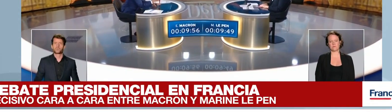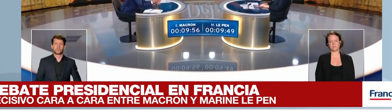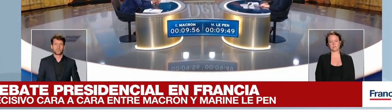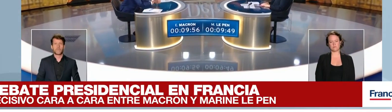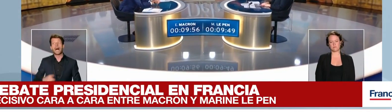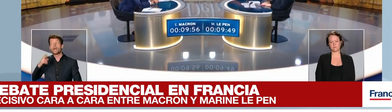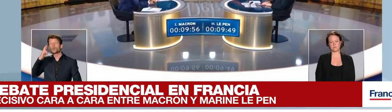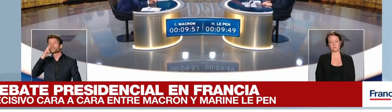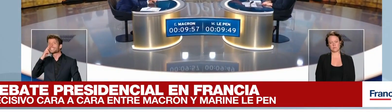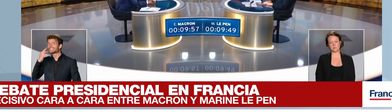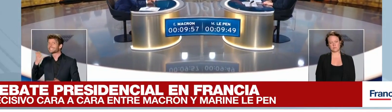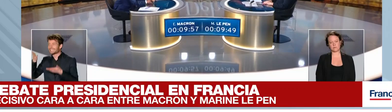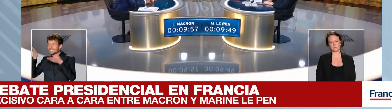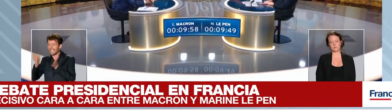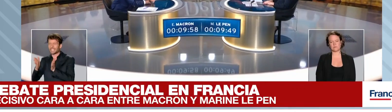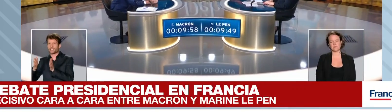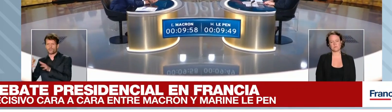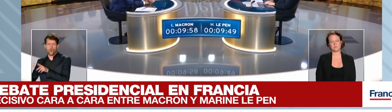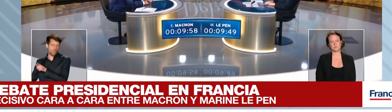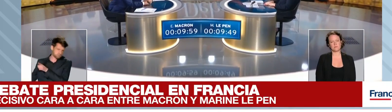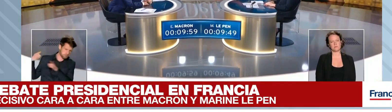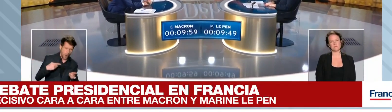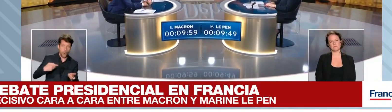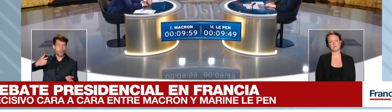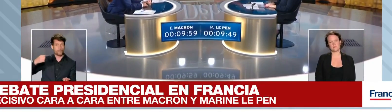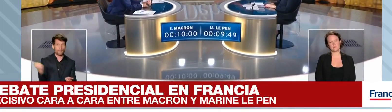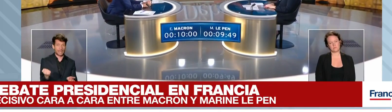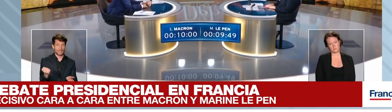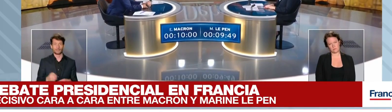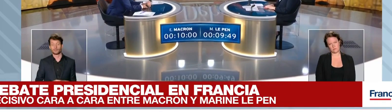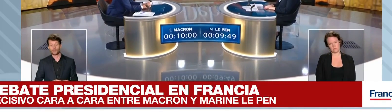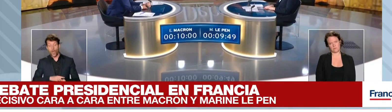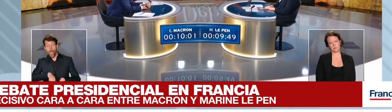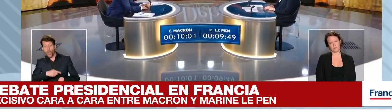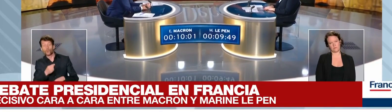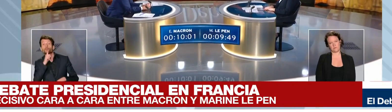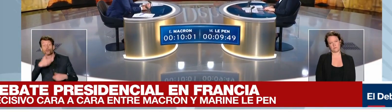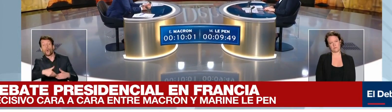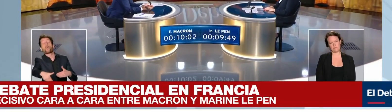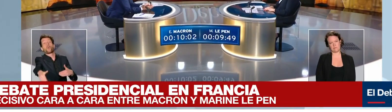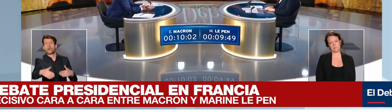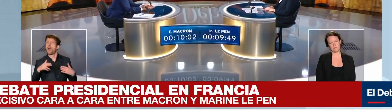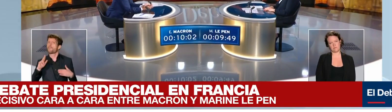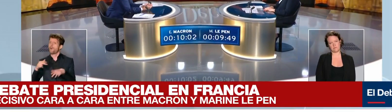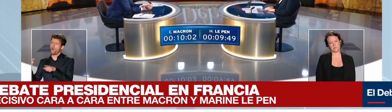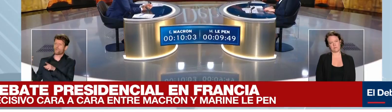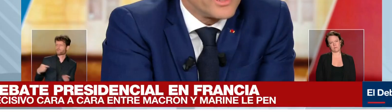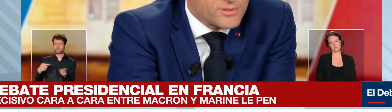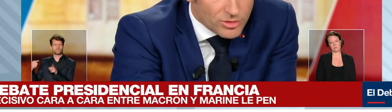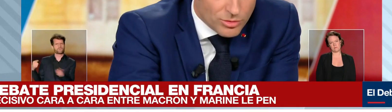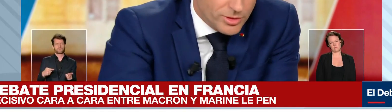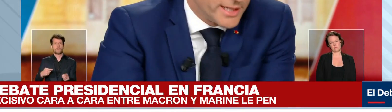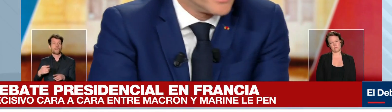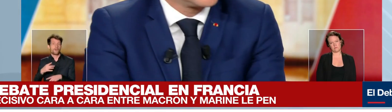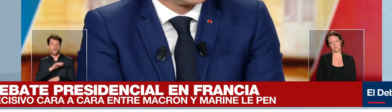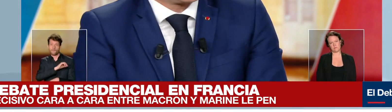decidió aumentar su ofensiva y las próximas horas, los próximos días, estarán marcados por una ofensiva cada